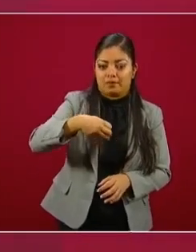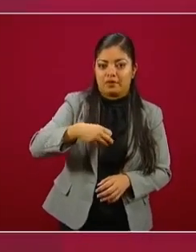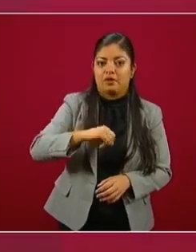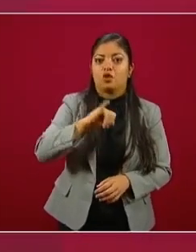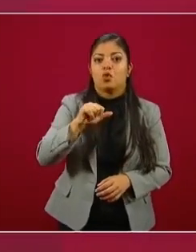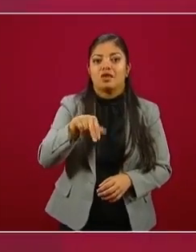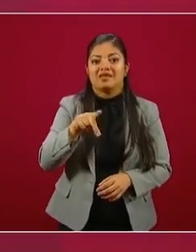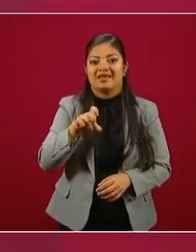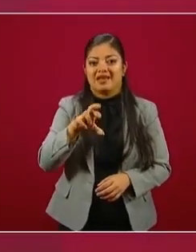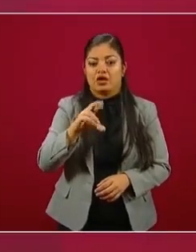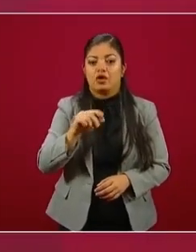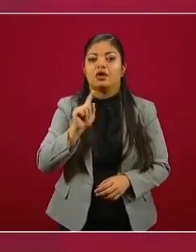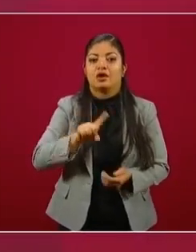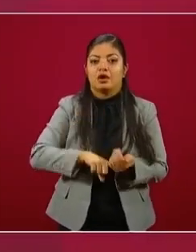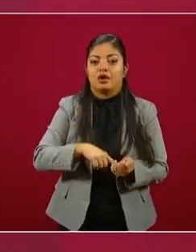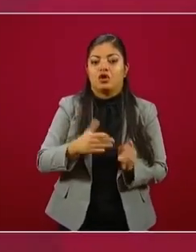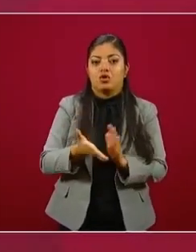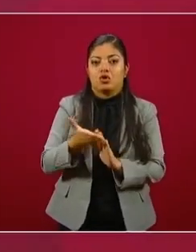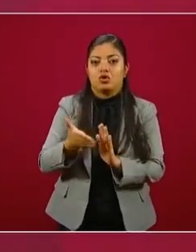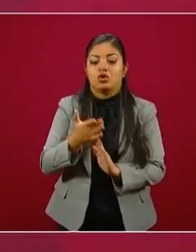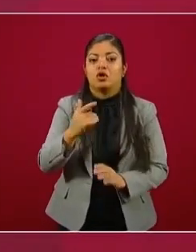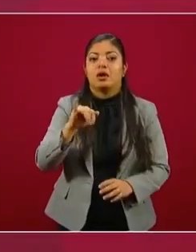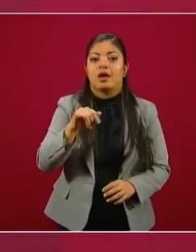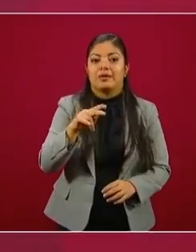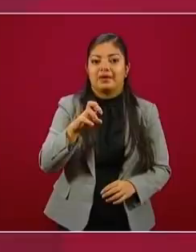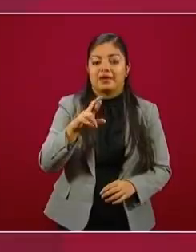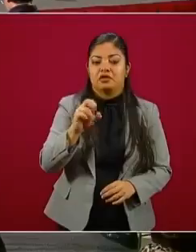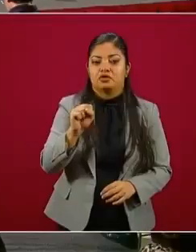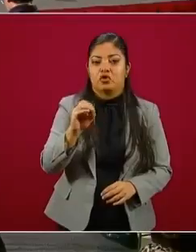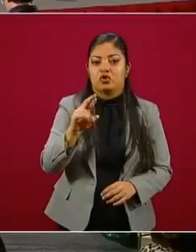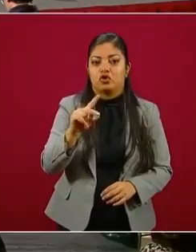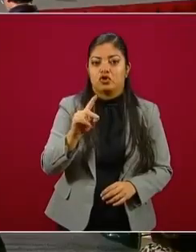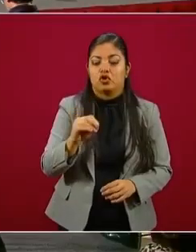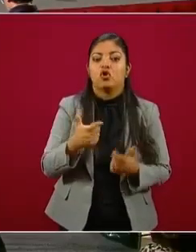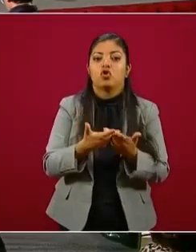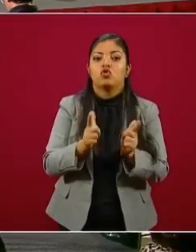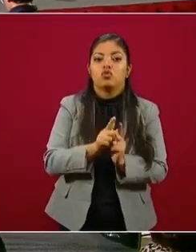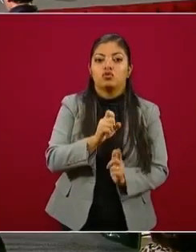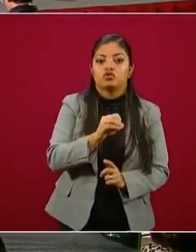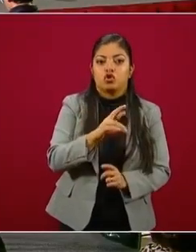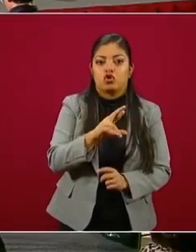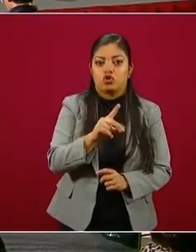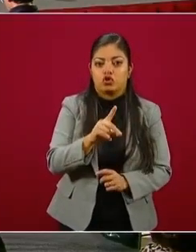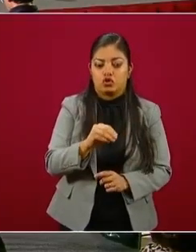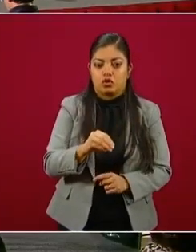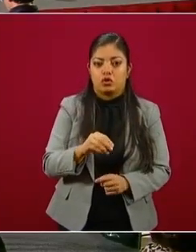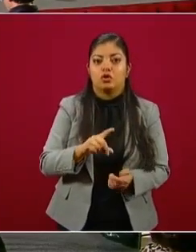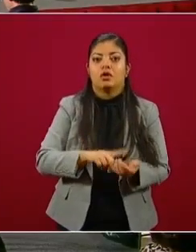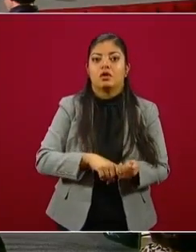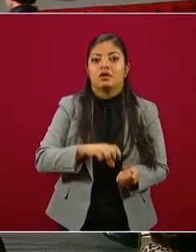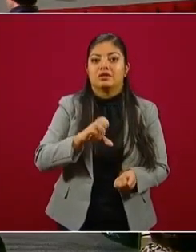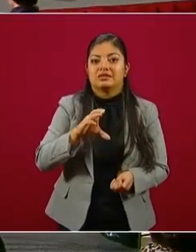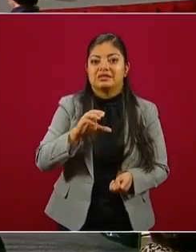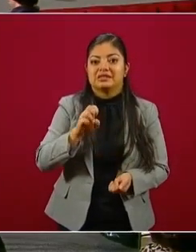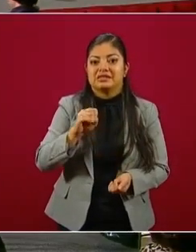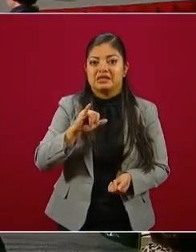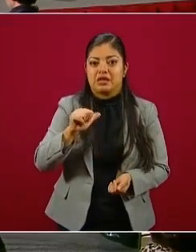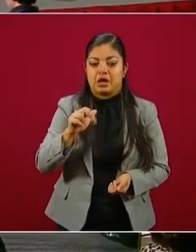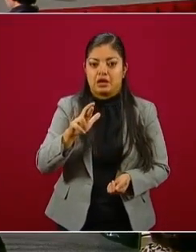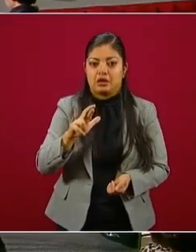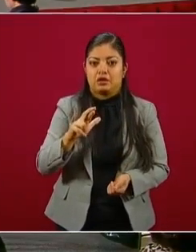Cortina, de Gutsa Construcciones, Javier Sordo Madaleno, de Grupo Sordo, Sisi Harp Calderoni, Fundación Alfredo